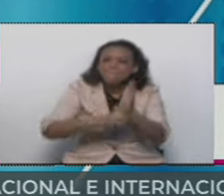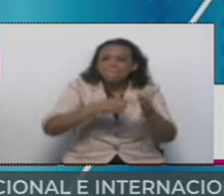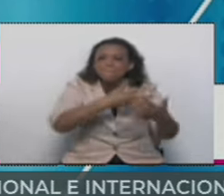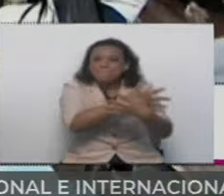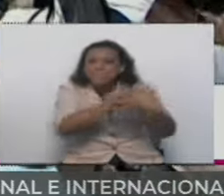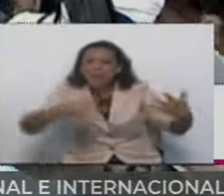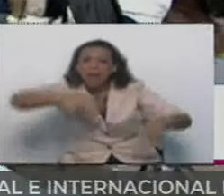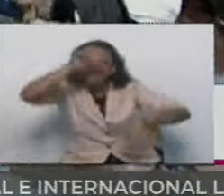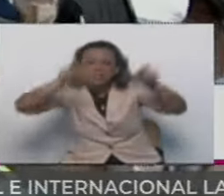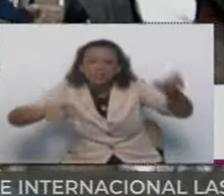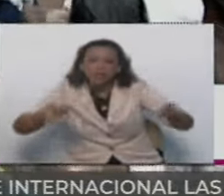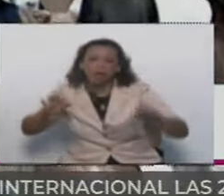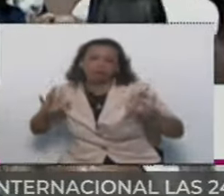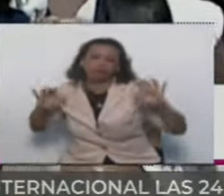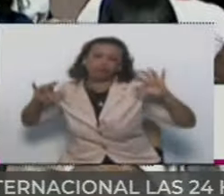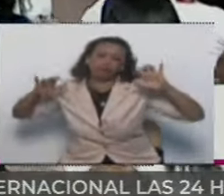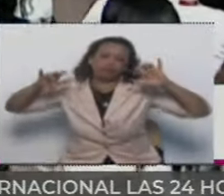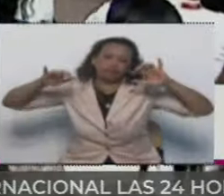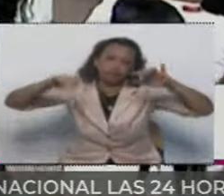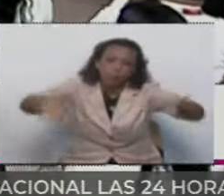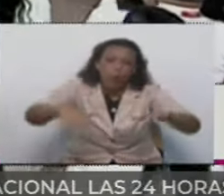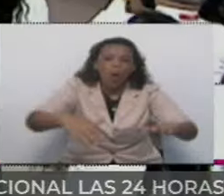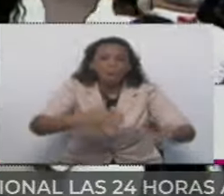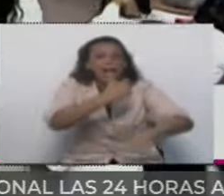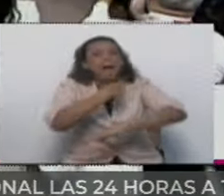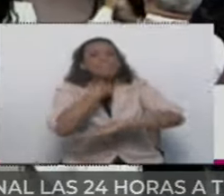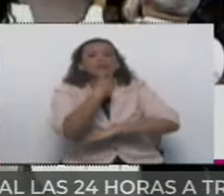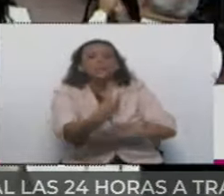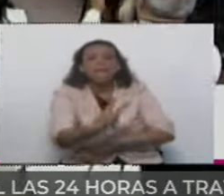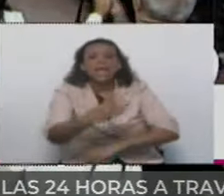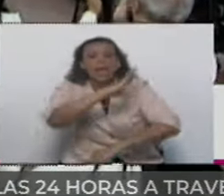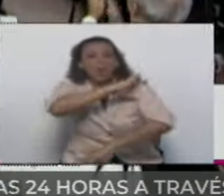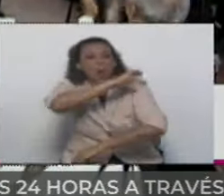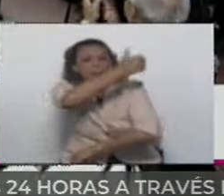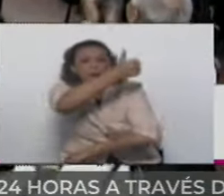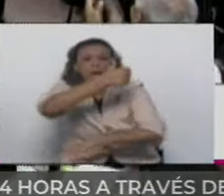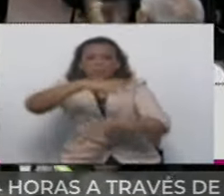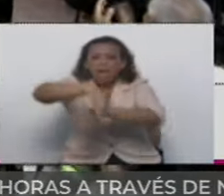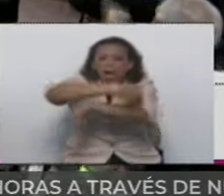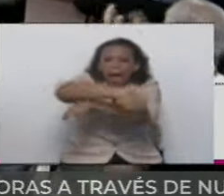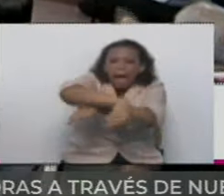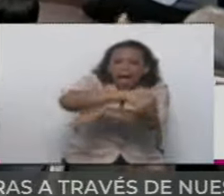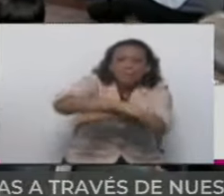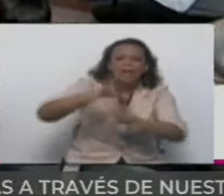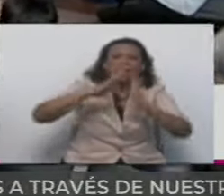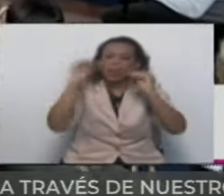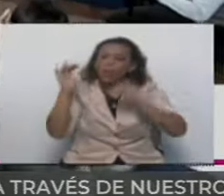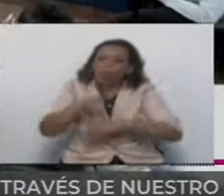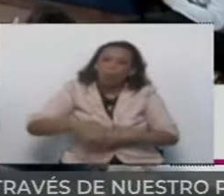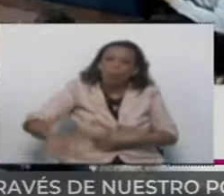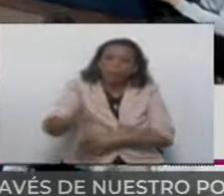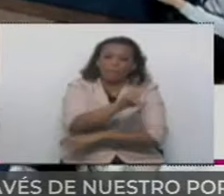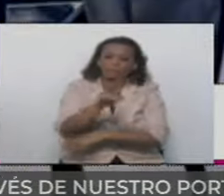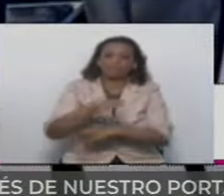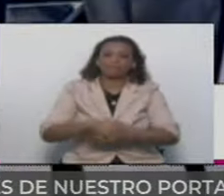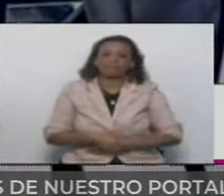de delegados, delegadas, voceros y voceras de todo el país.